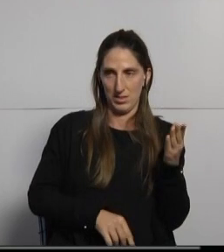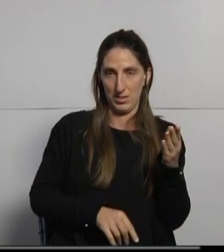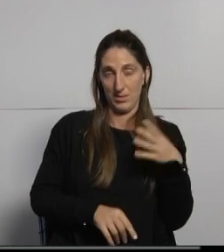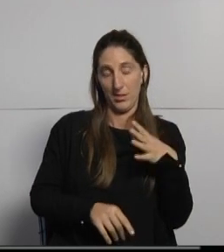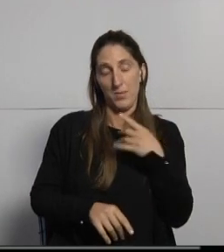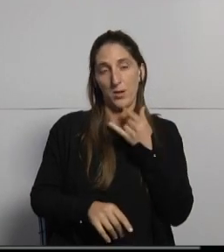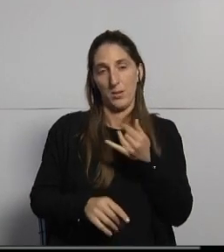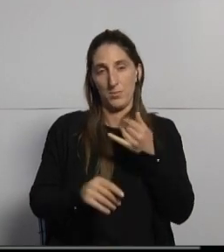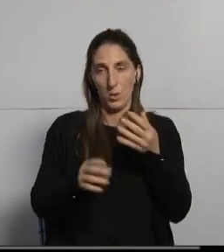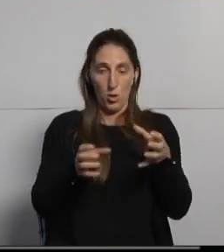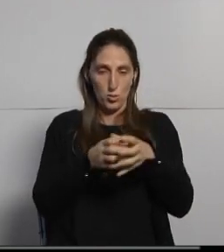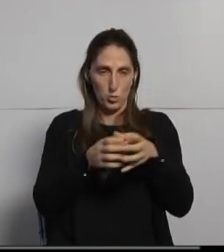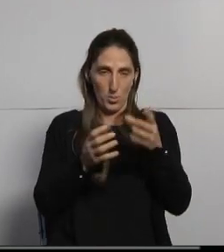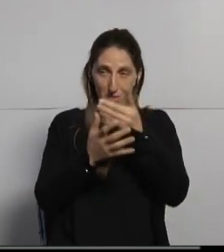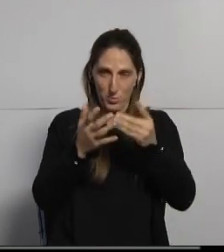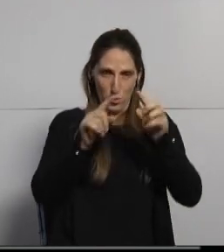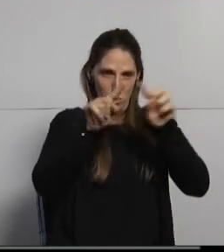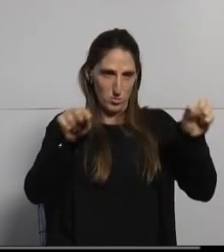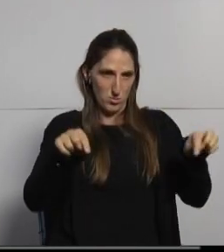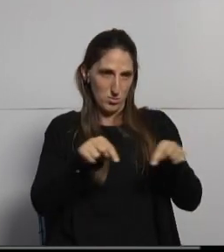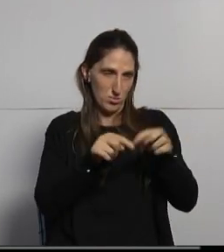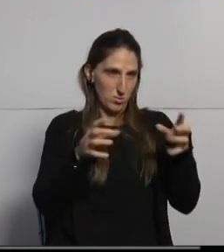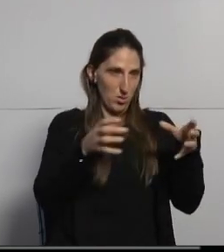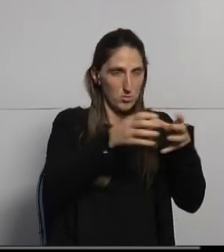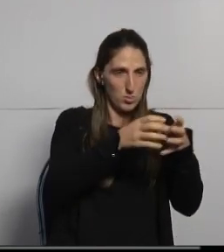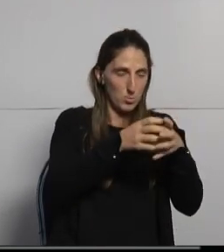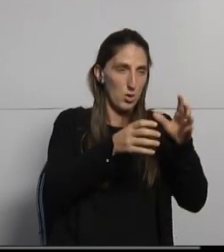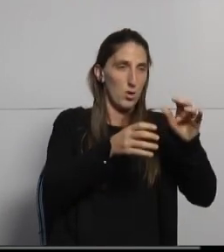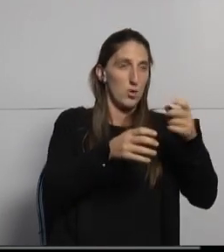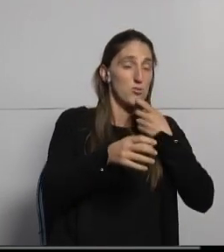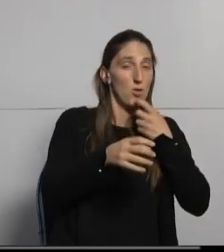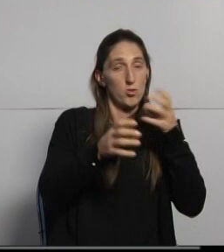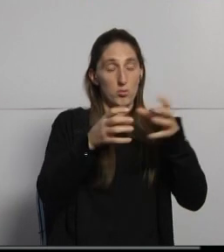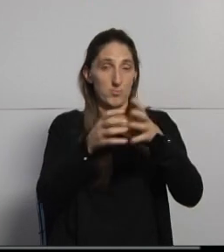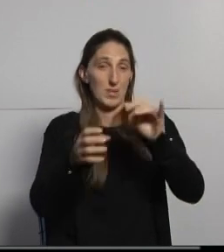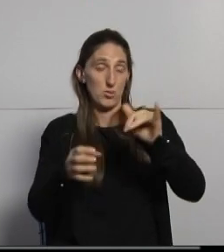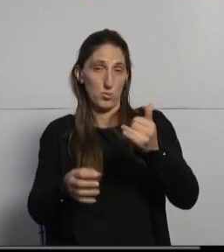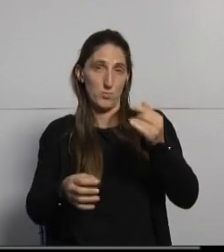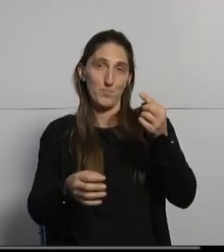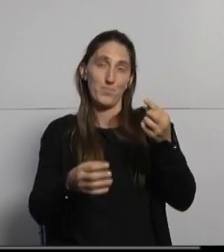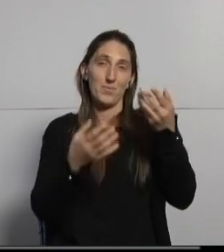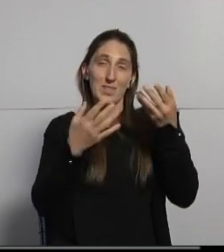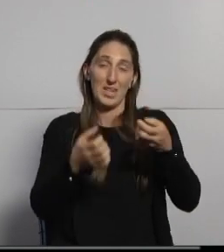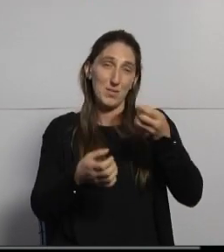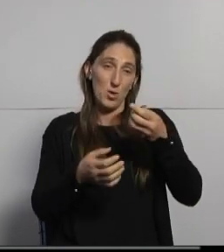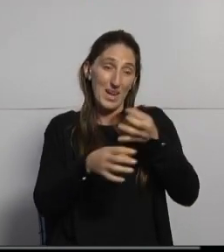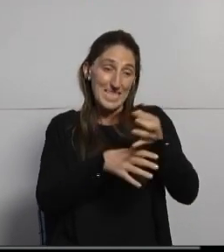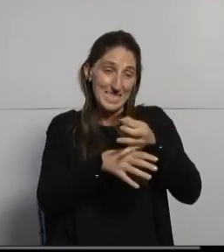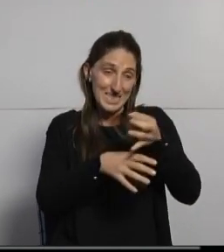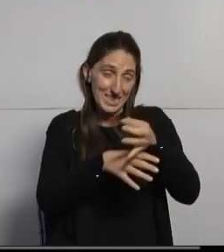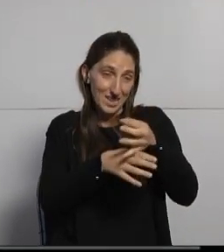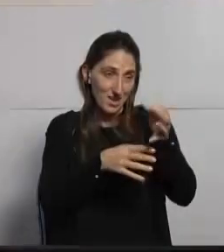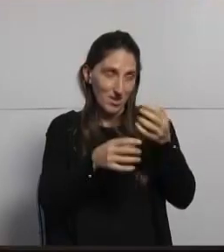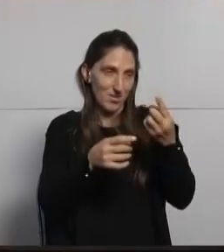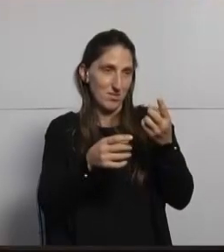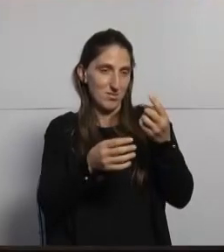de datos, algunos que pertenecen a la clase roja y otros a los puntos azules, queremos enseñarle a un algoritmo que aprenda a